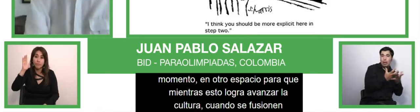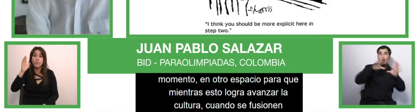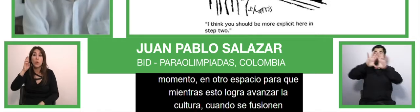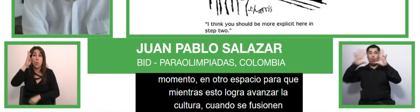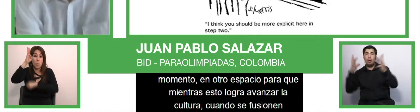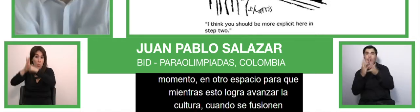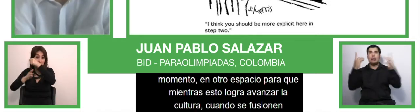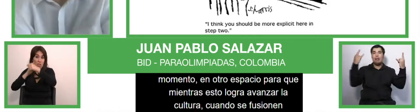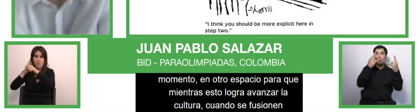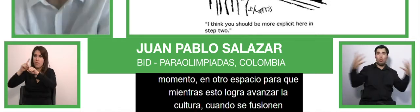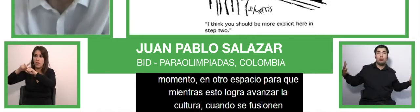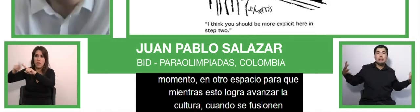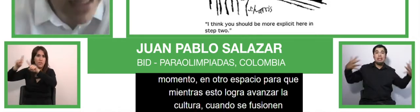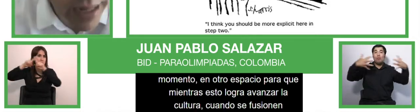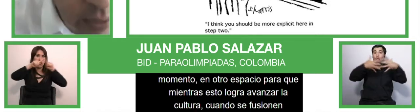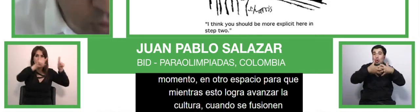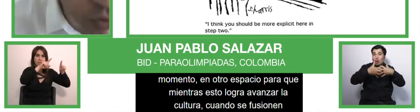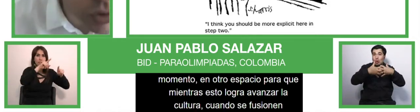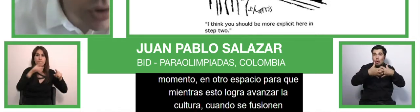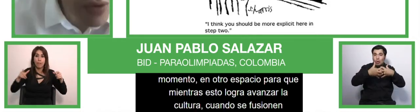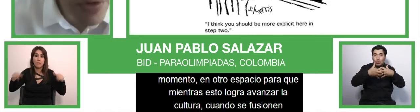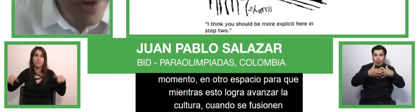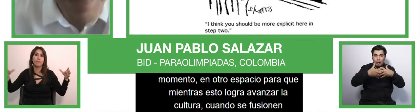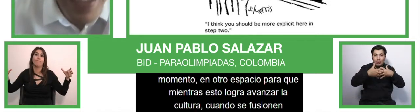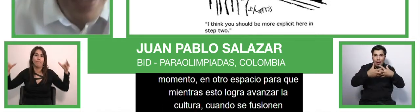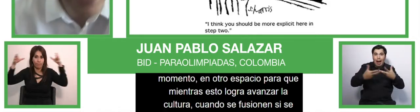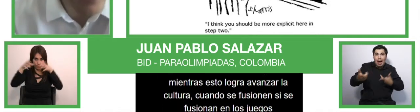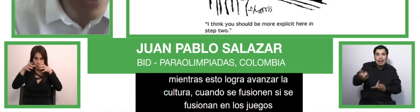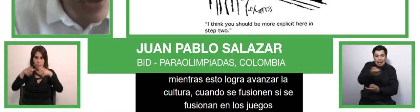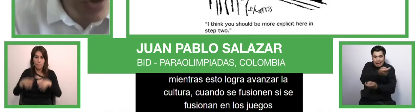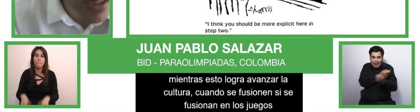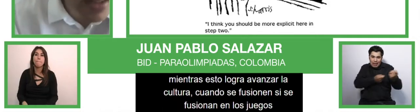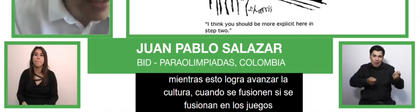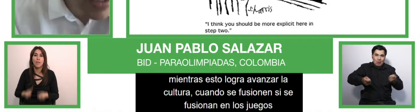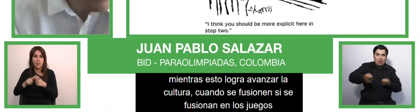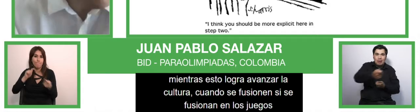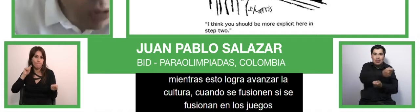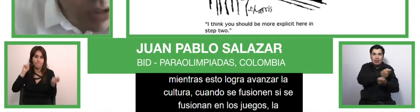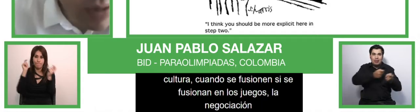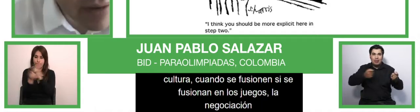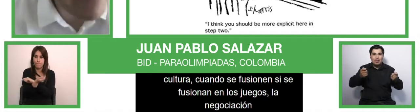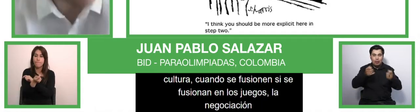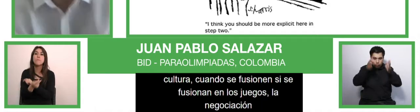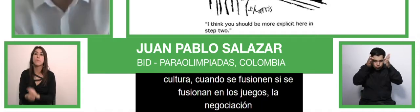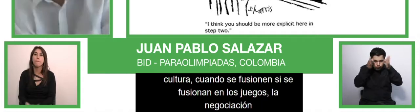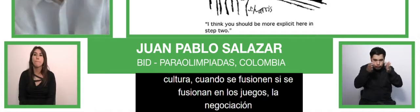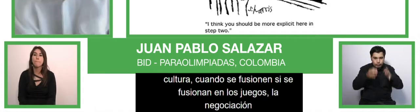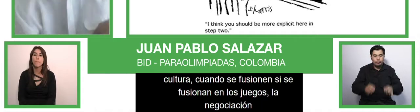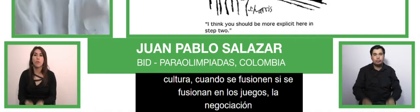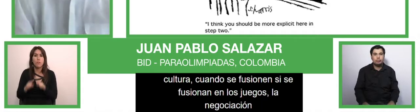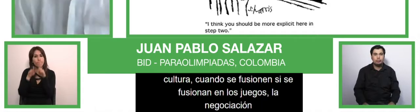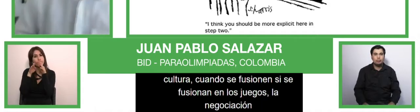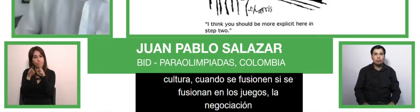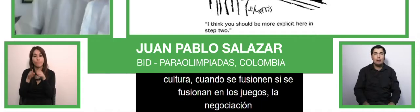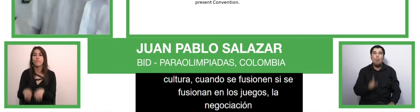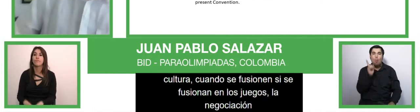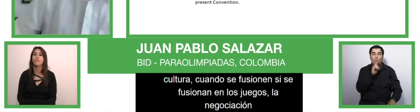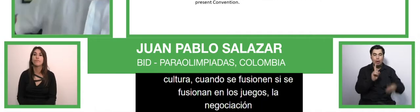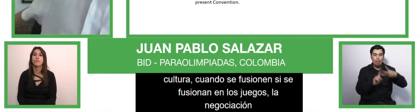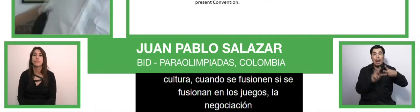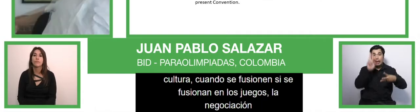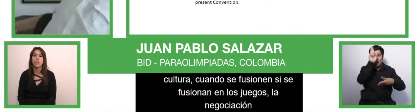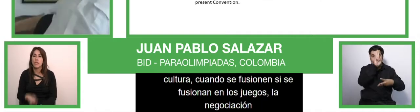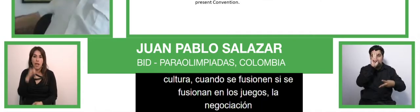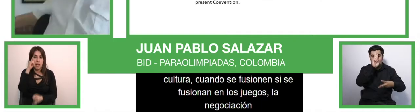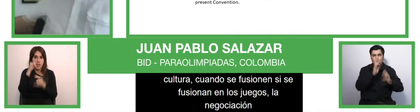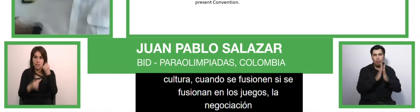juegos, la negociación sea de una manera horizontal. Mi última reflexión, pasa la diapositiva,